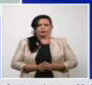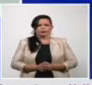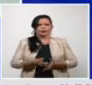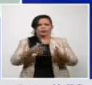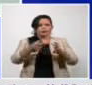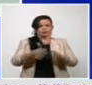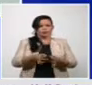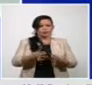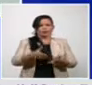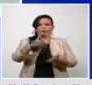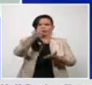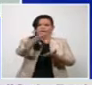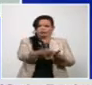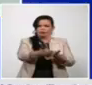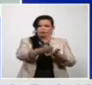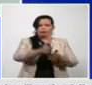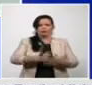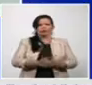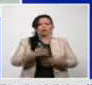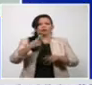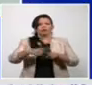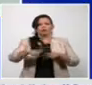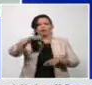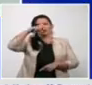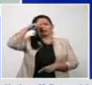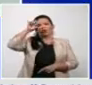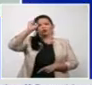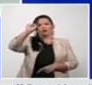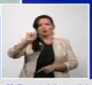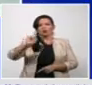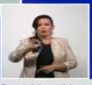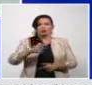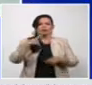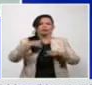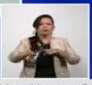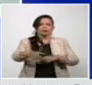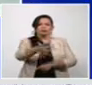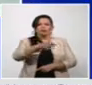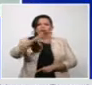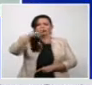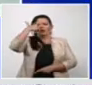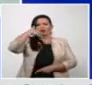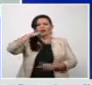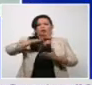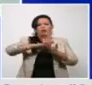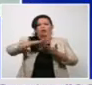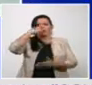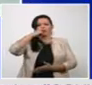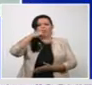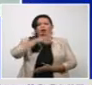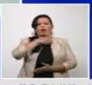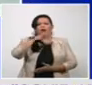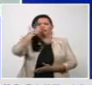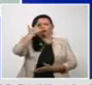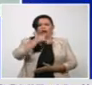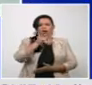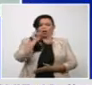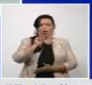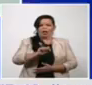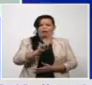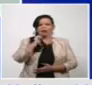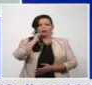Caimanera y San Antonio del Sur, entre los que tienen una mayor afectación. Y